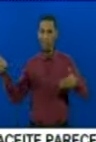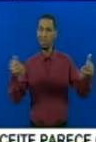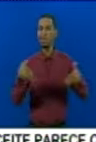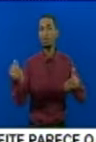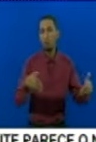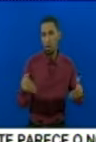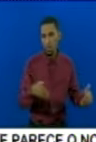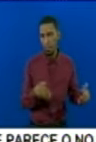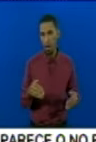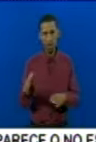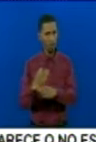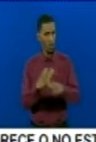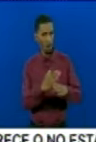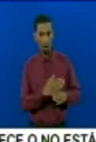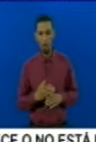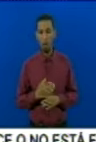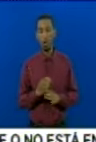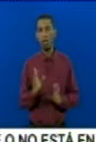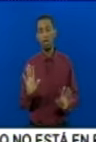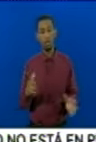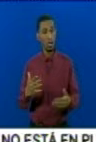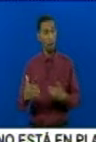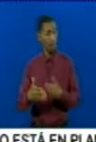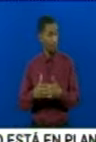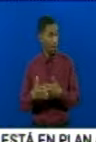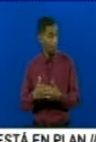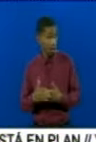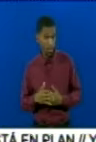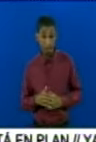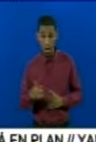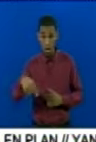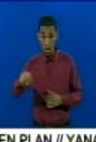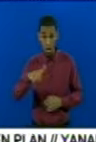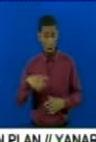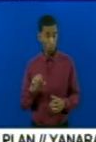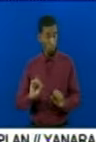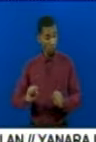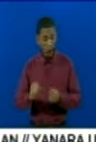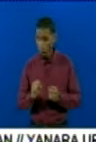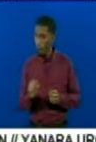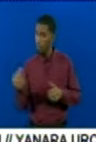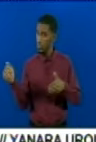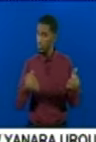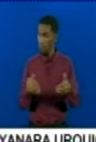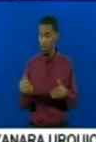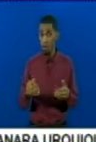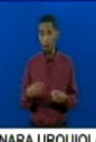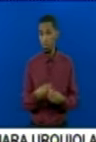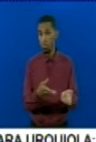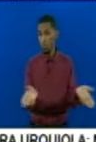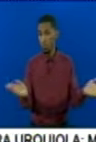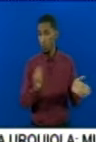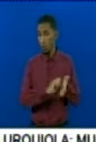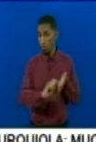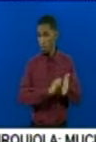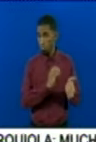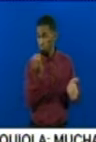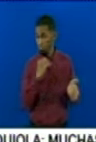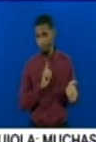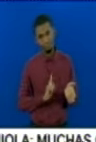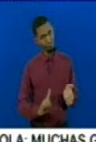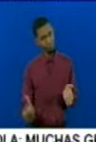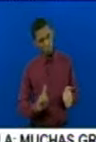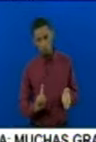otros sectores que en su encargo estatal no tienen la obligación, claro, de participar en la distribución de la canasta familiar. Estamos